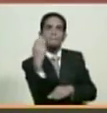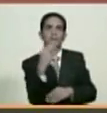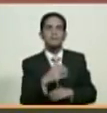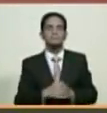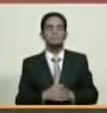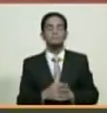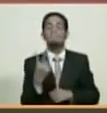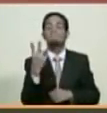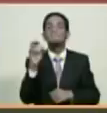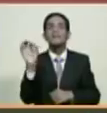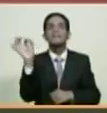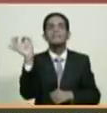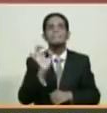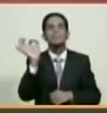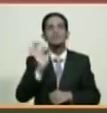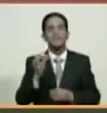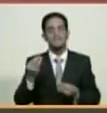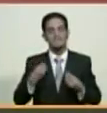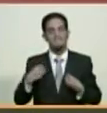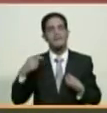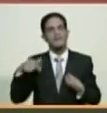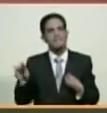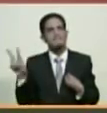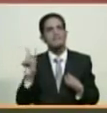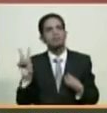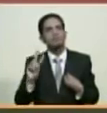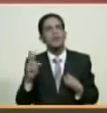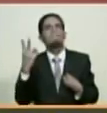y el 20% de quienes vivimos en Venezuela,